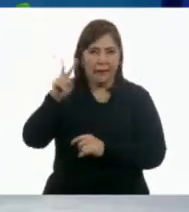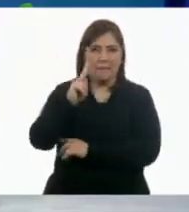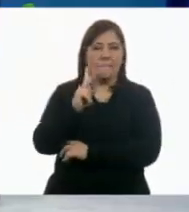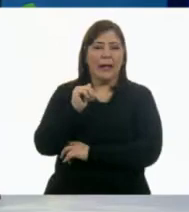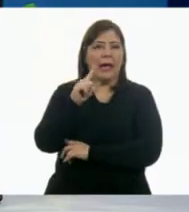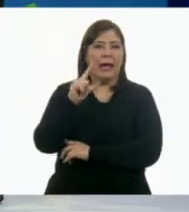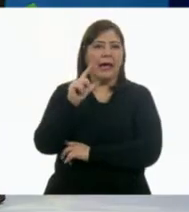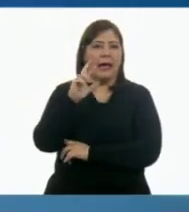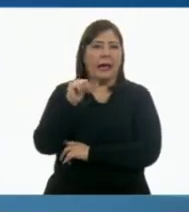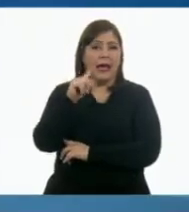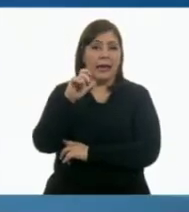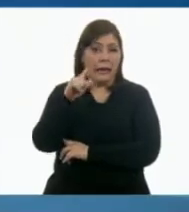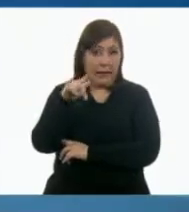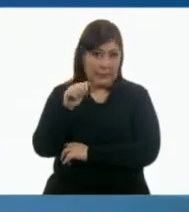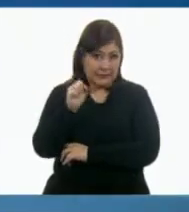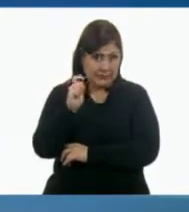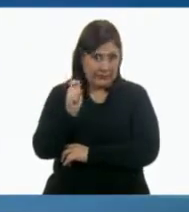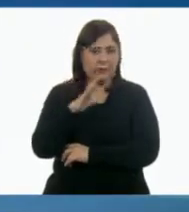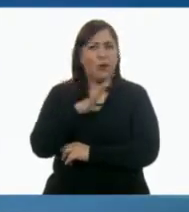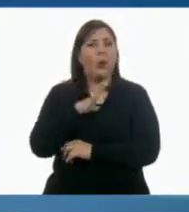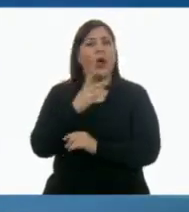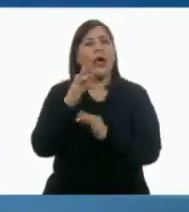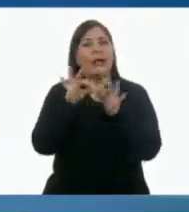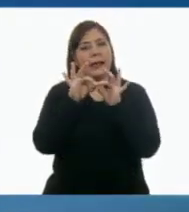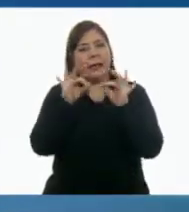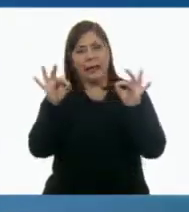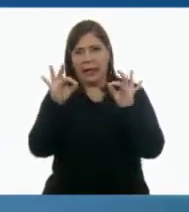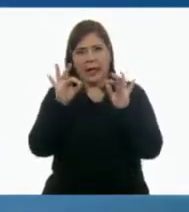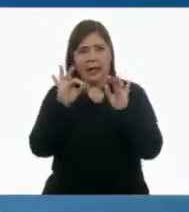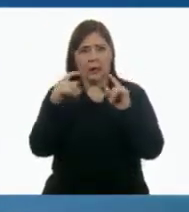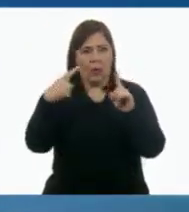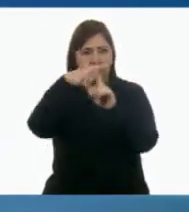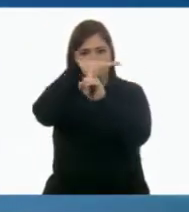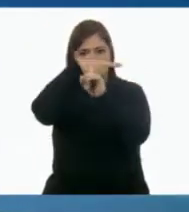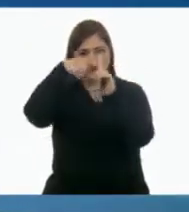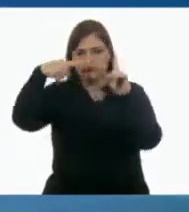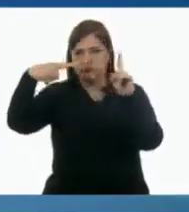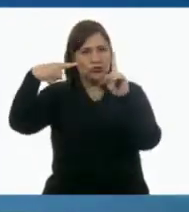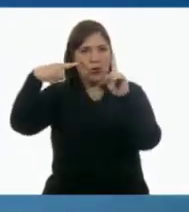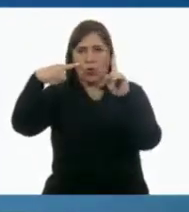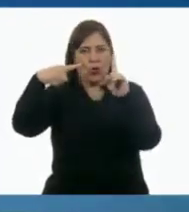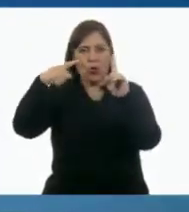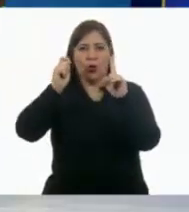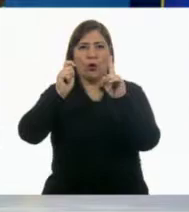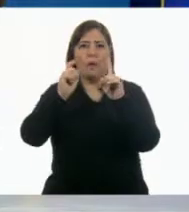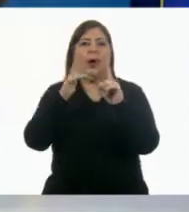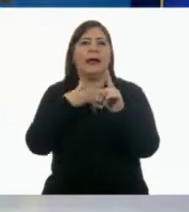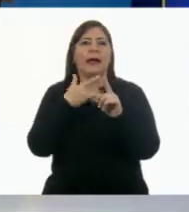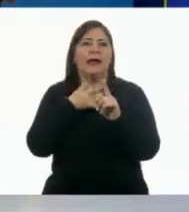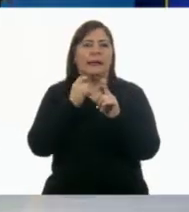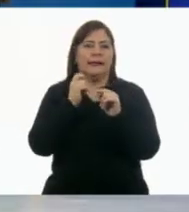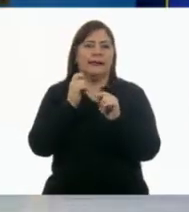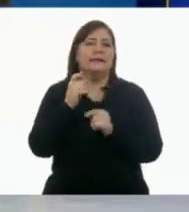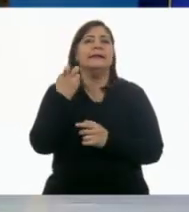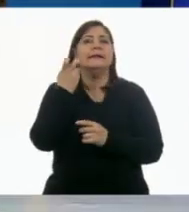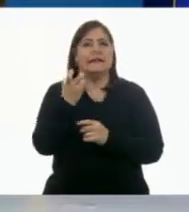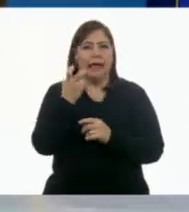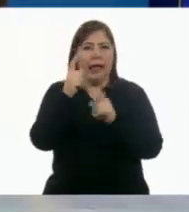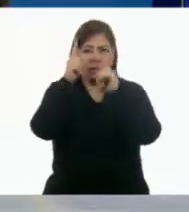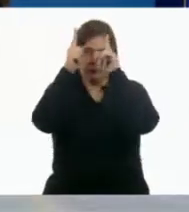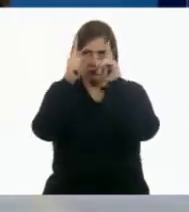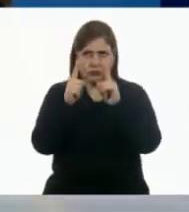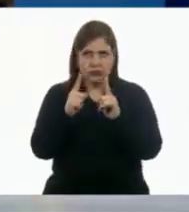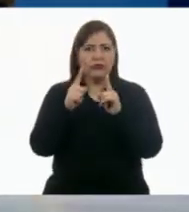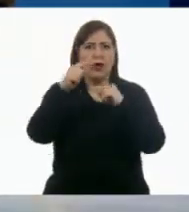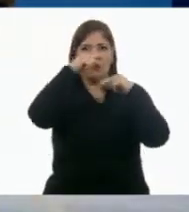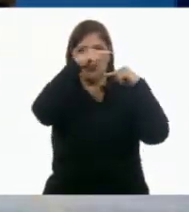maestro, son las líneas que no se cruzan. Las líneas que no se cruzan, estas líneas que si las